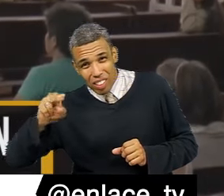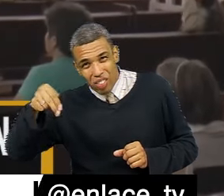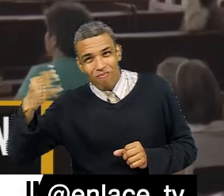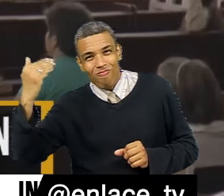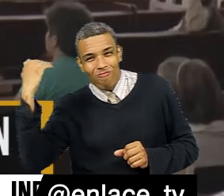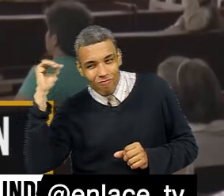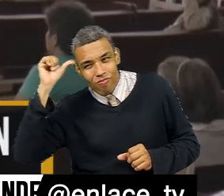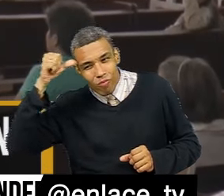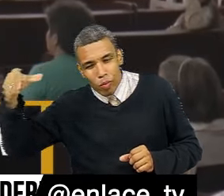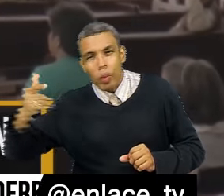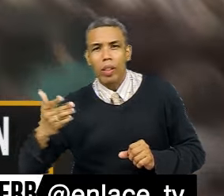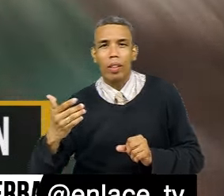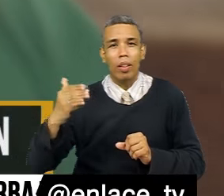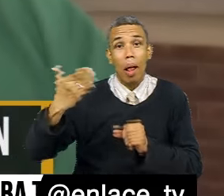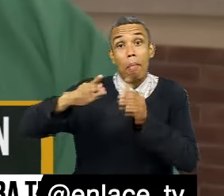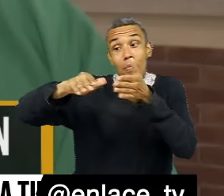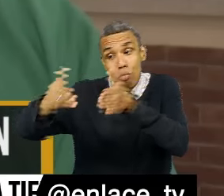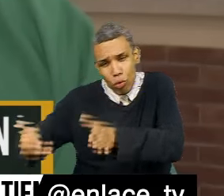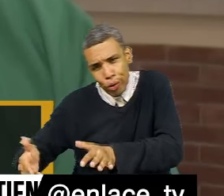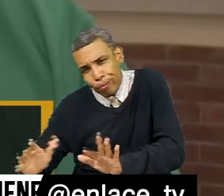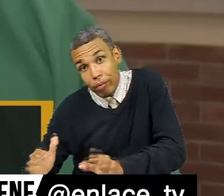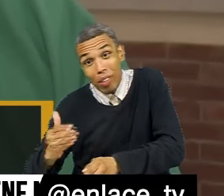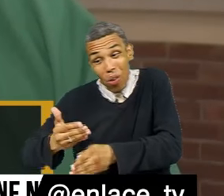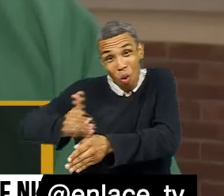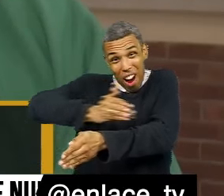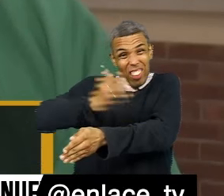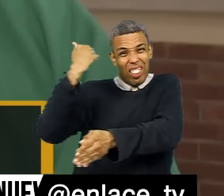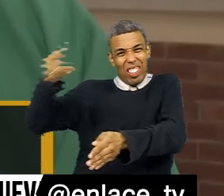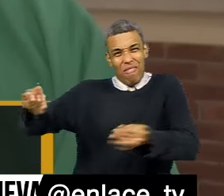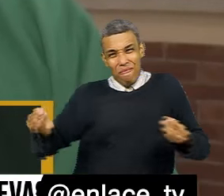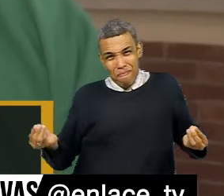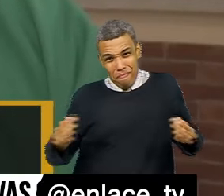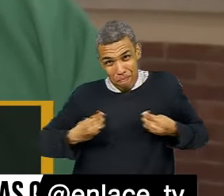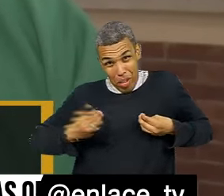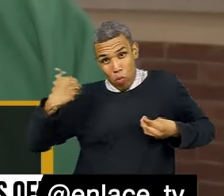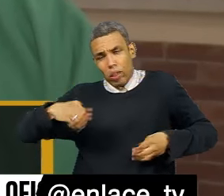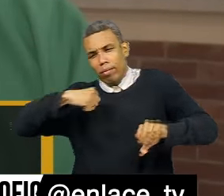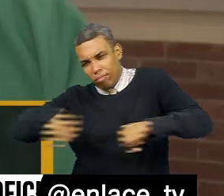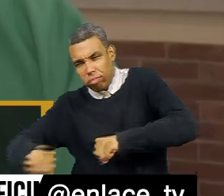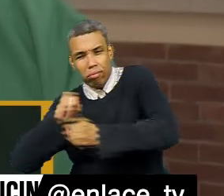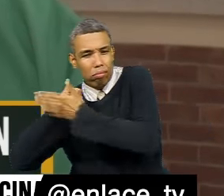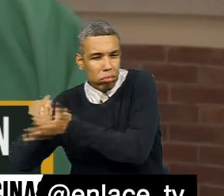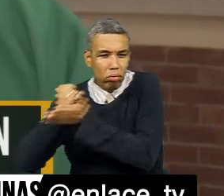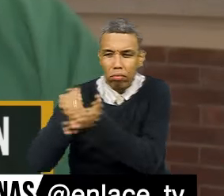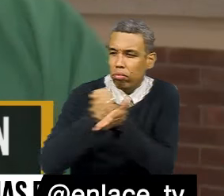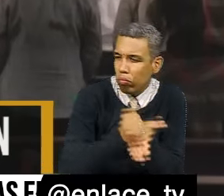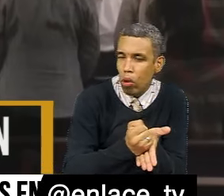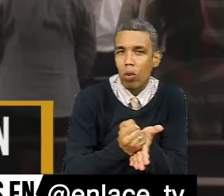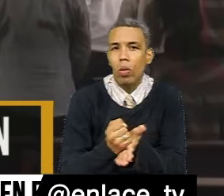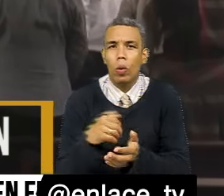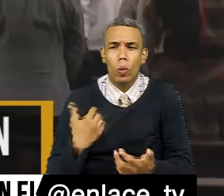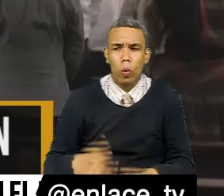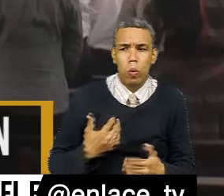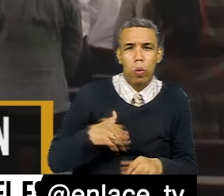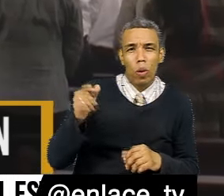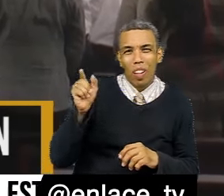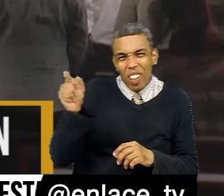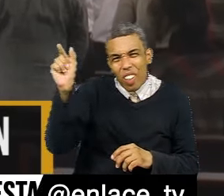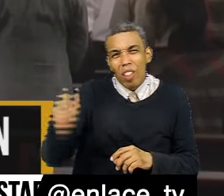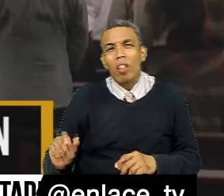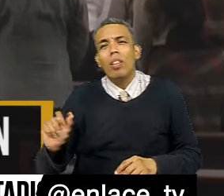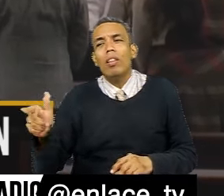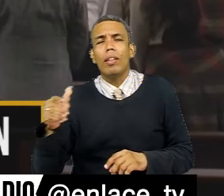que dejó después de su muerte. Y recordar a aquellos hombres y mujeres que han sembrado la semilla del evangelio y han sembrado principios